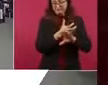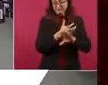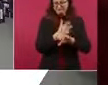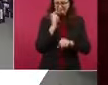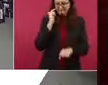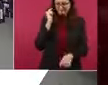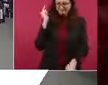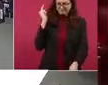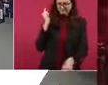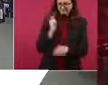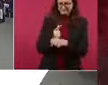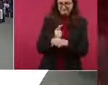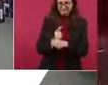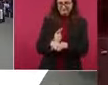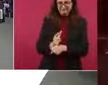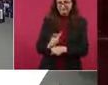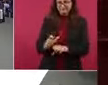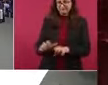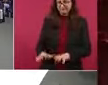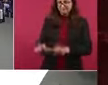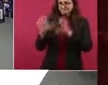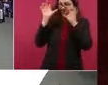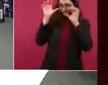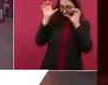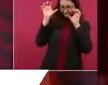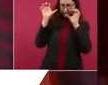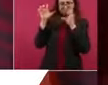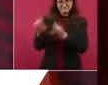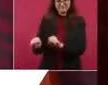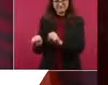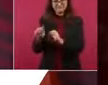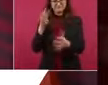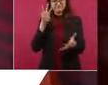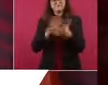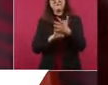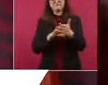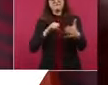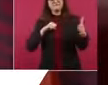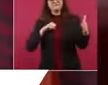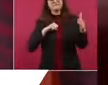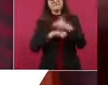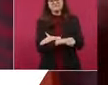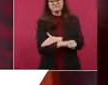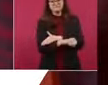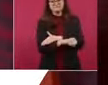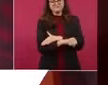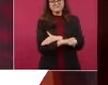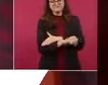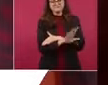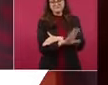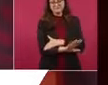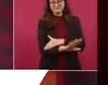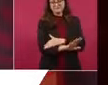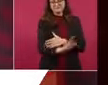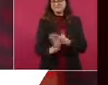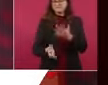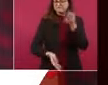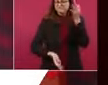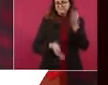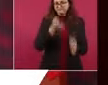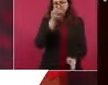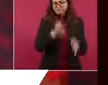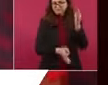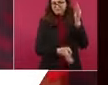El Mayo Zambada durante 2 sexenios. Pero no estoy diciendo que sean narcotraficantes los exfuncionarios,